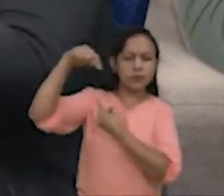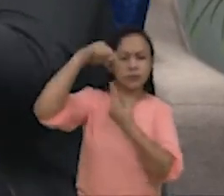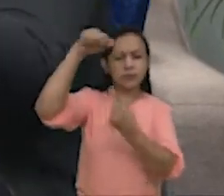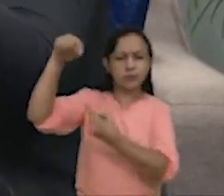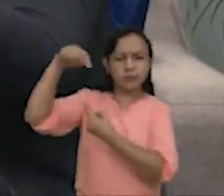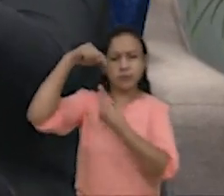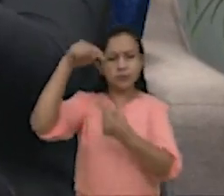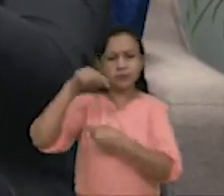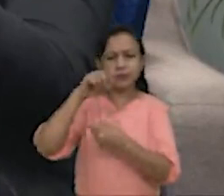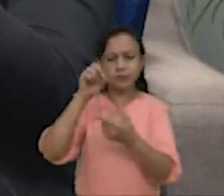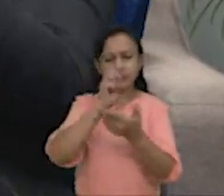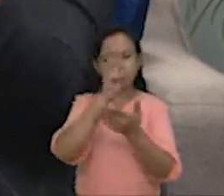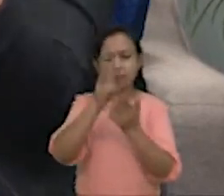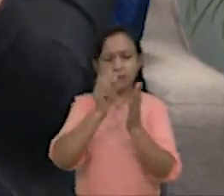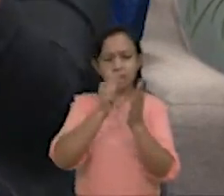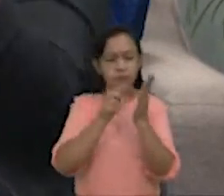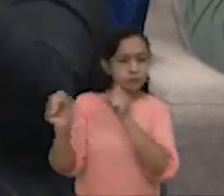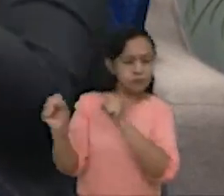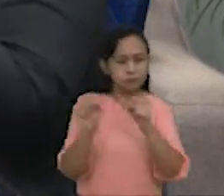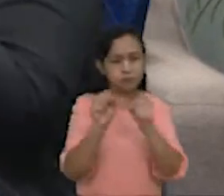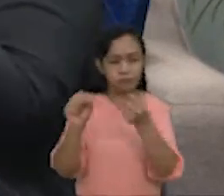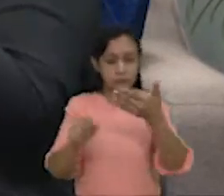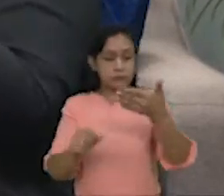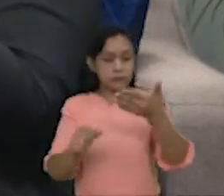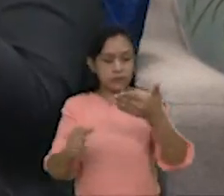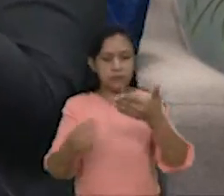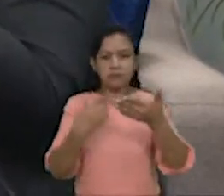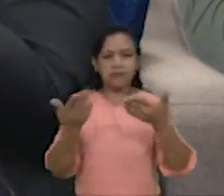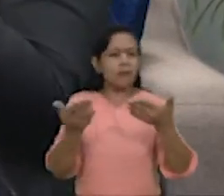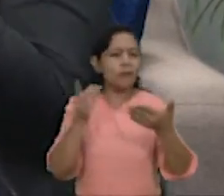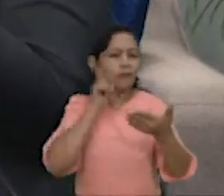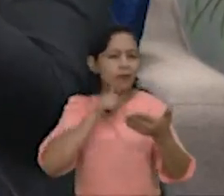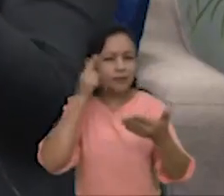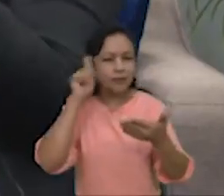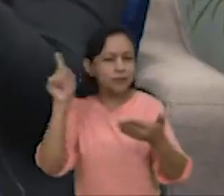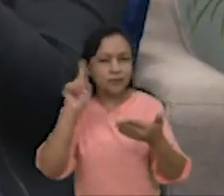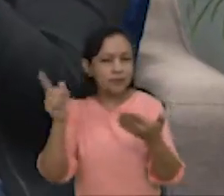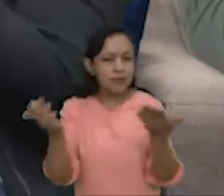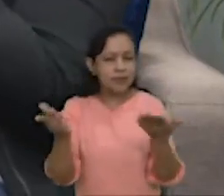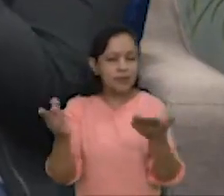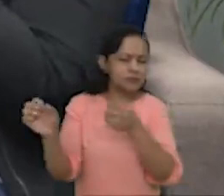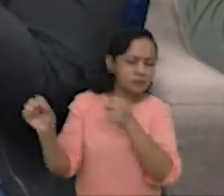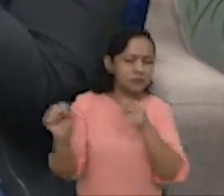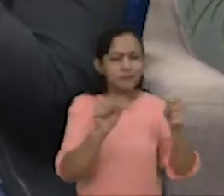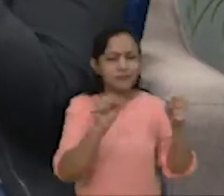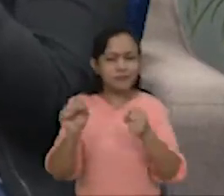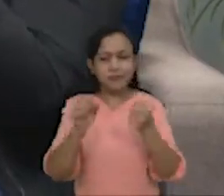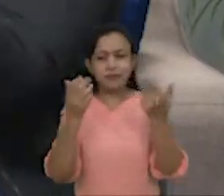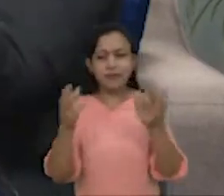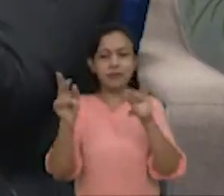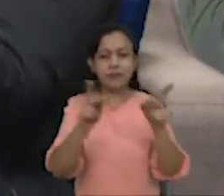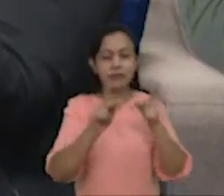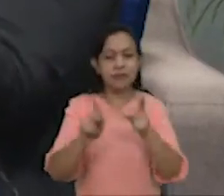en el WhatsApp que iba a haber un gran terremoto y los terremotos no se predicen todavía, entonces que va a haber un gran terremoto y la